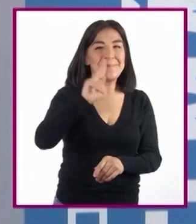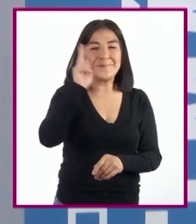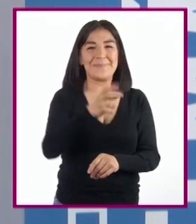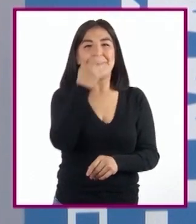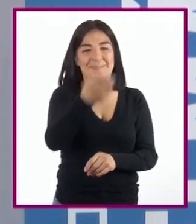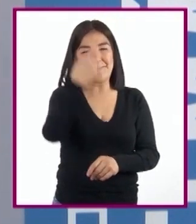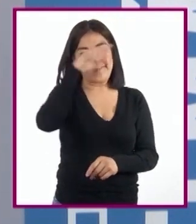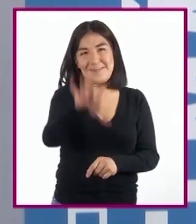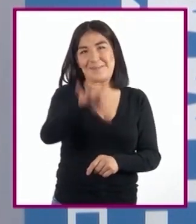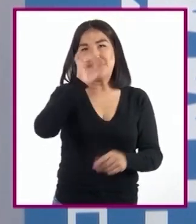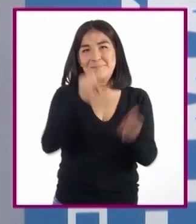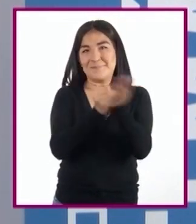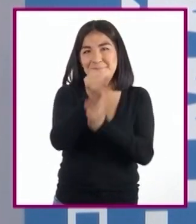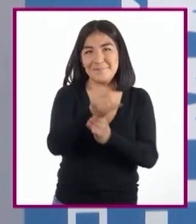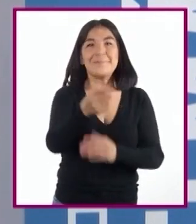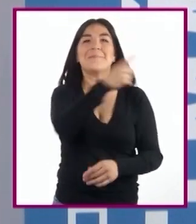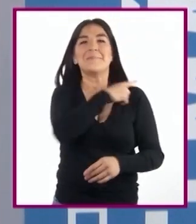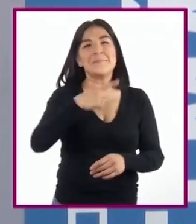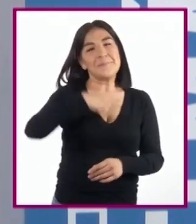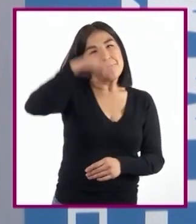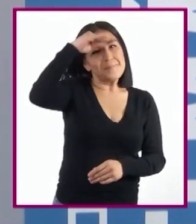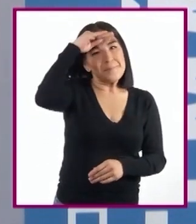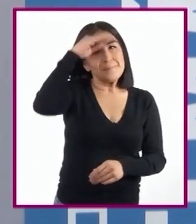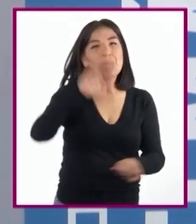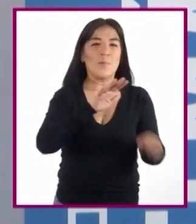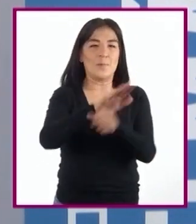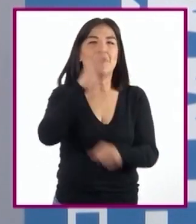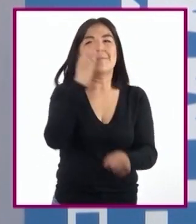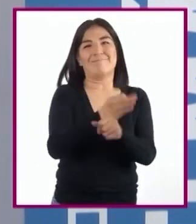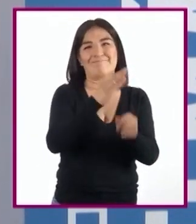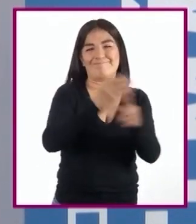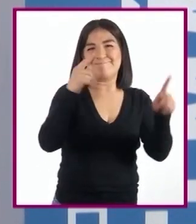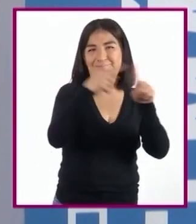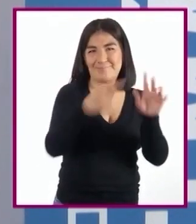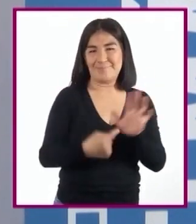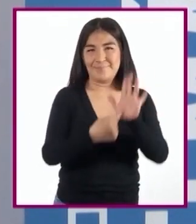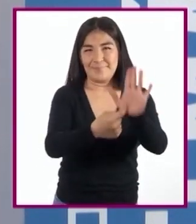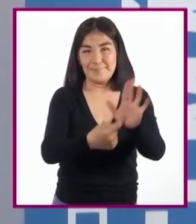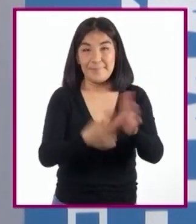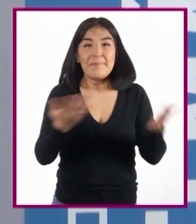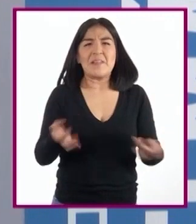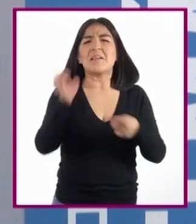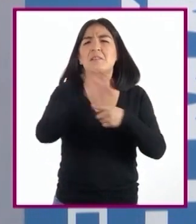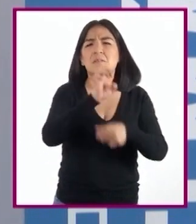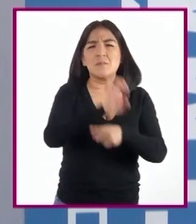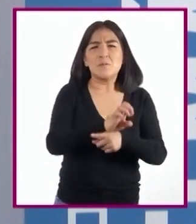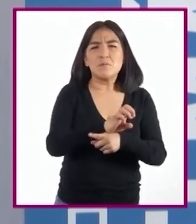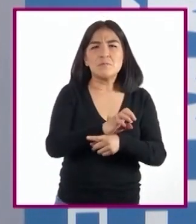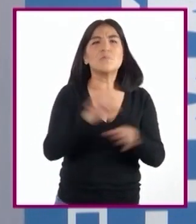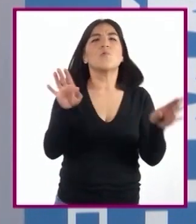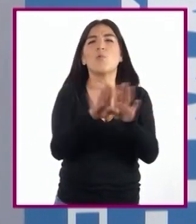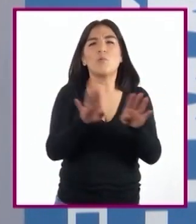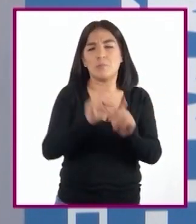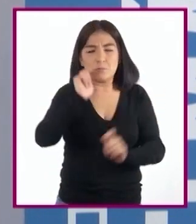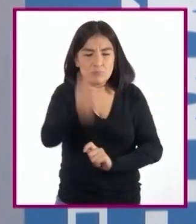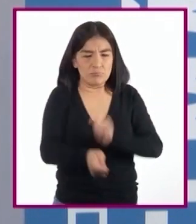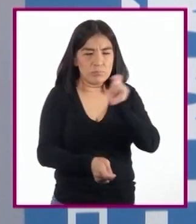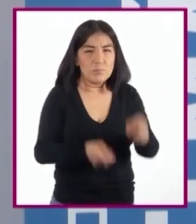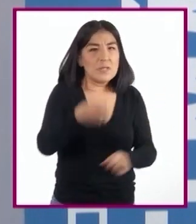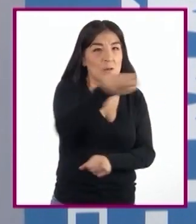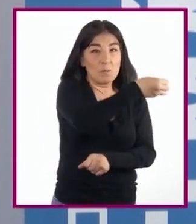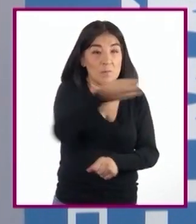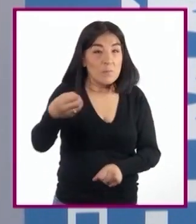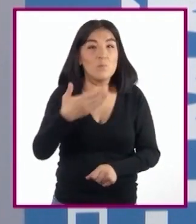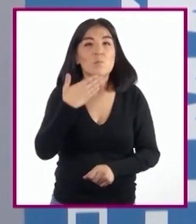una decisión. Se debe considerar la situación planteada. Entonces, la correcta interpretación de la